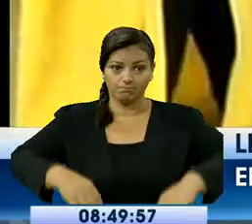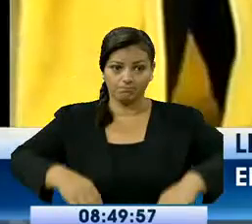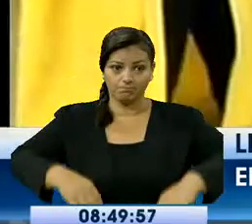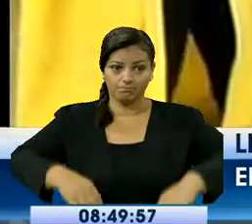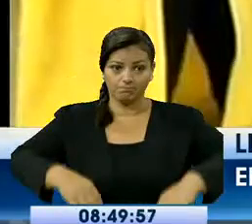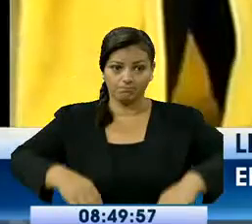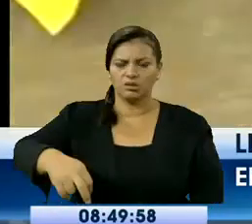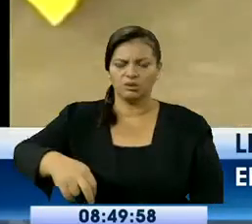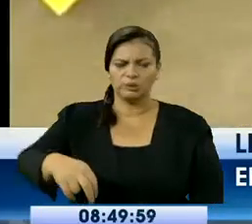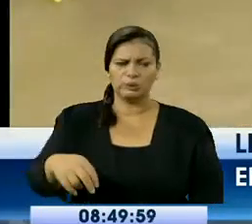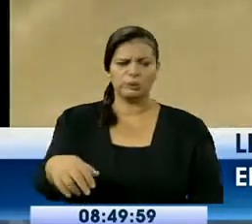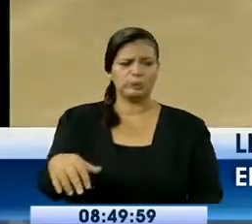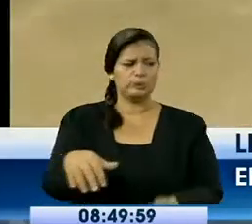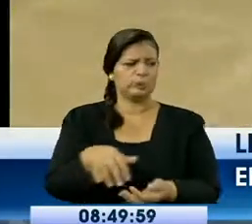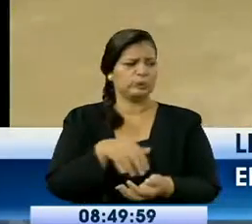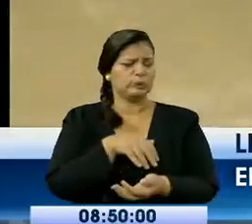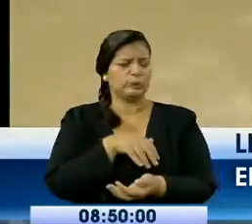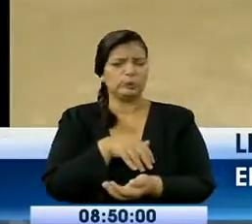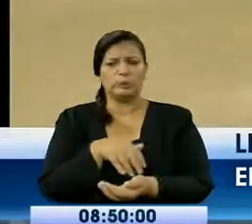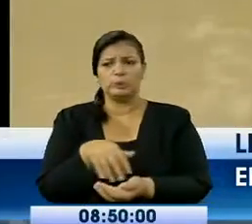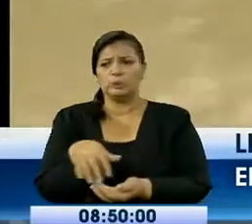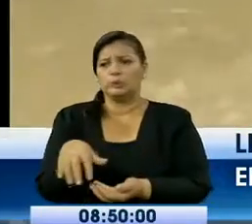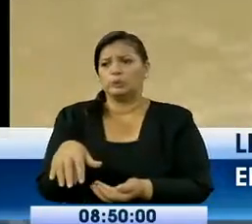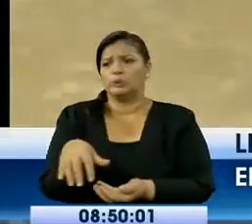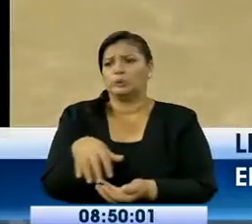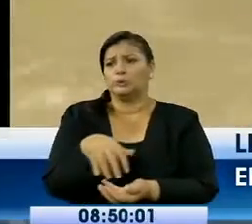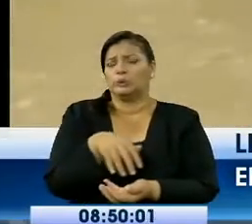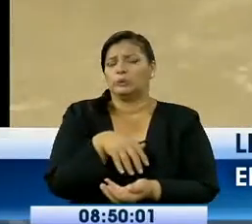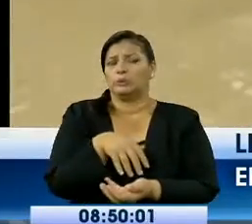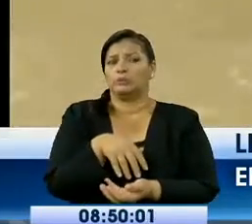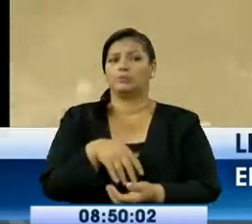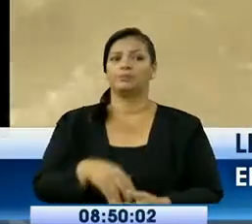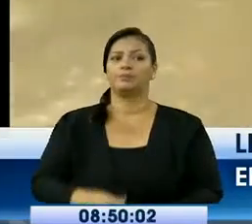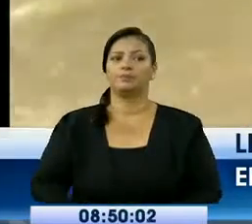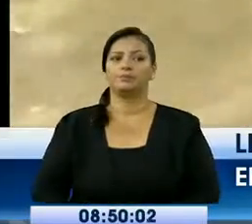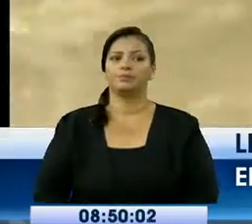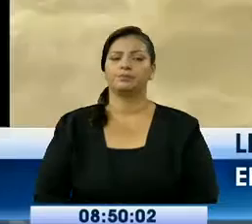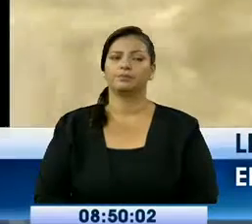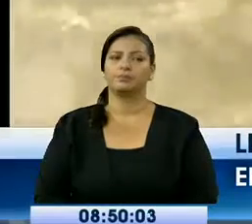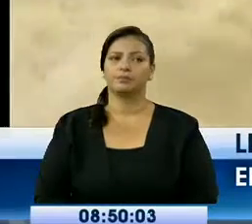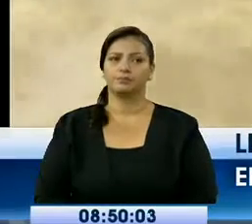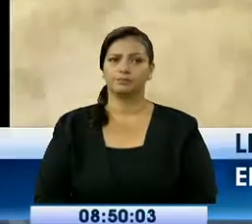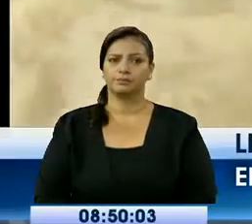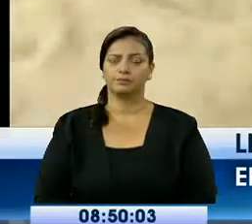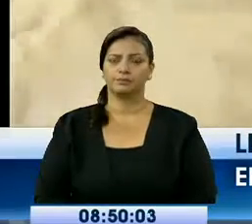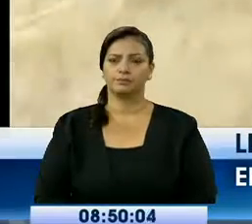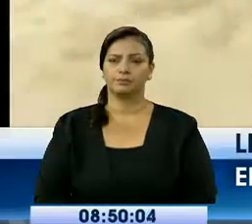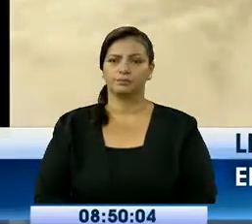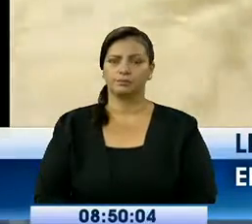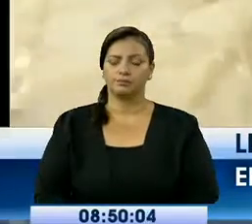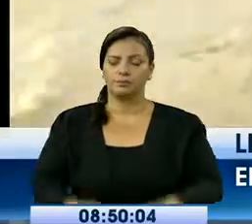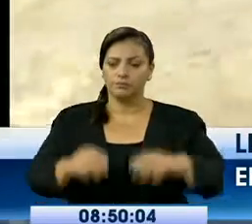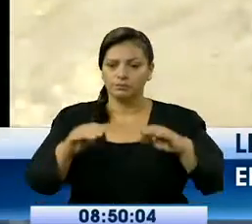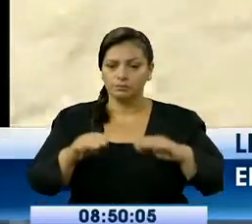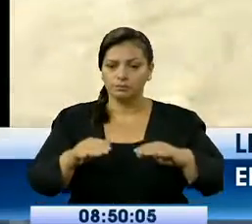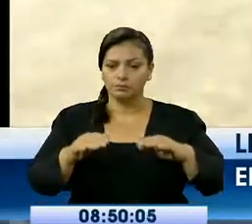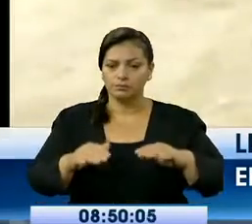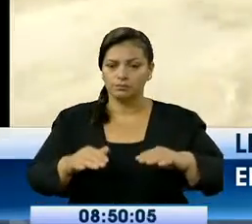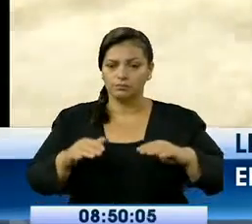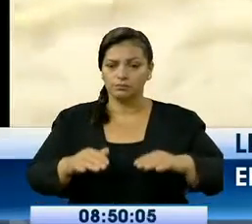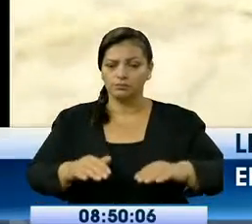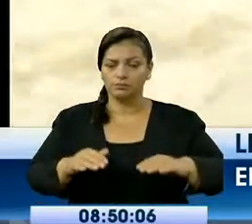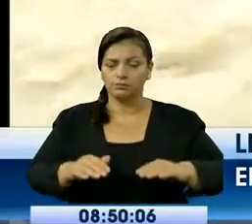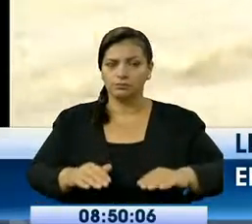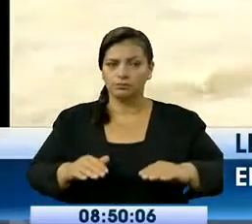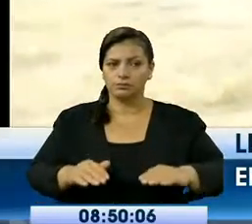baje un poco el río para ellos volver a pasar. De ahí los vecinos así mismo, como ven, ya cuando el agua pasa la correntada, todo